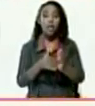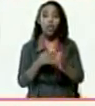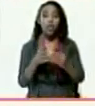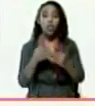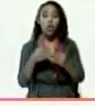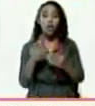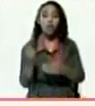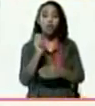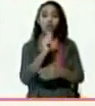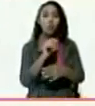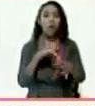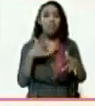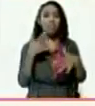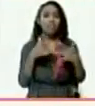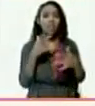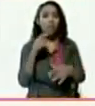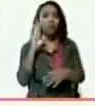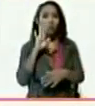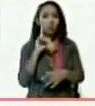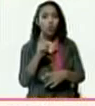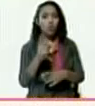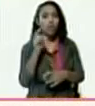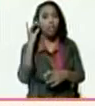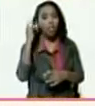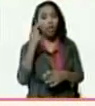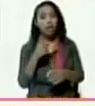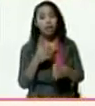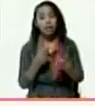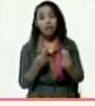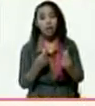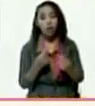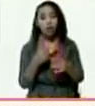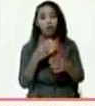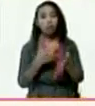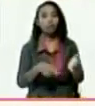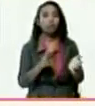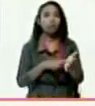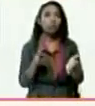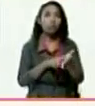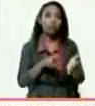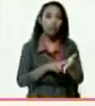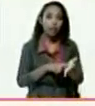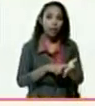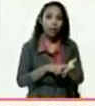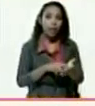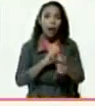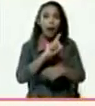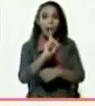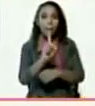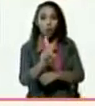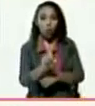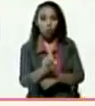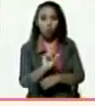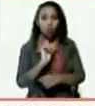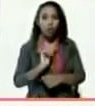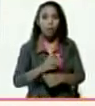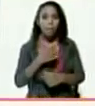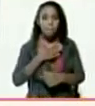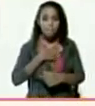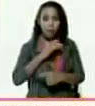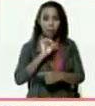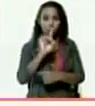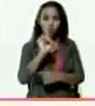actividades ilícitas, vuelven con la idea del cártel de los soles. Bueno, es algo recurrente, ¿no? Ahora, la pregunta... mi pregunta